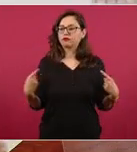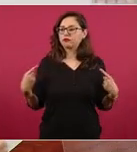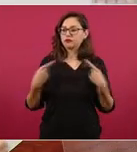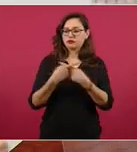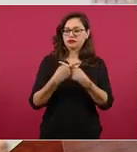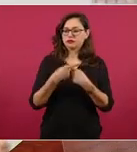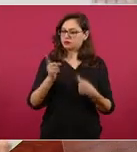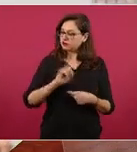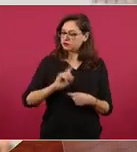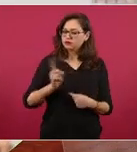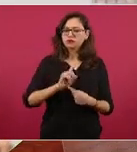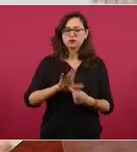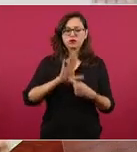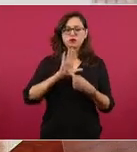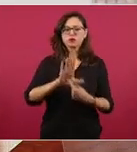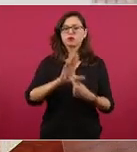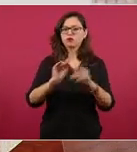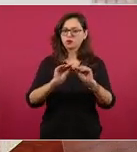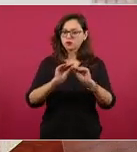y estar haciendo otra.